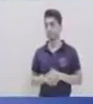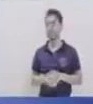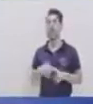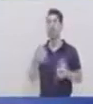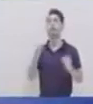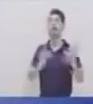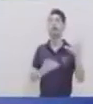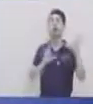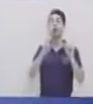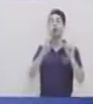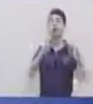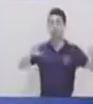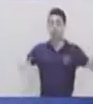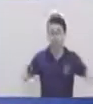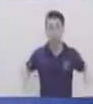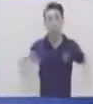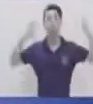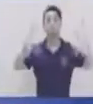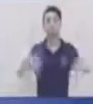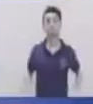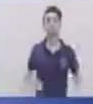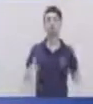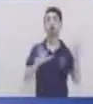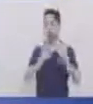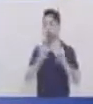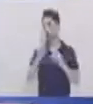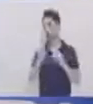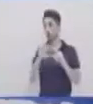al llegar al 12, caigo,